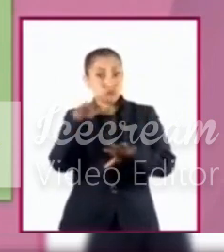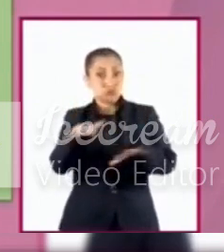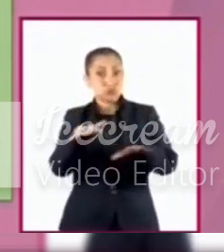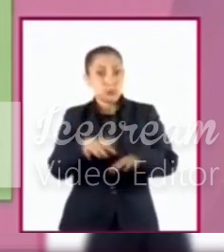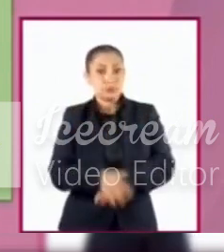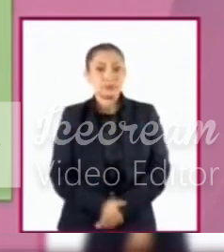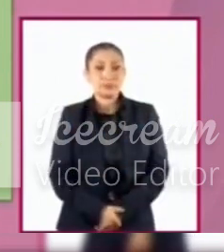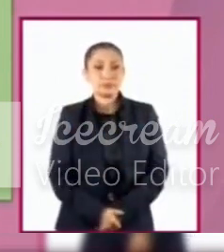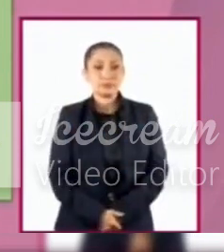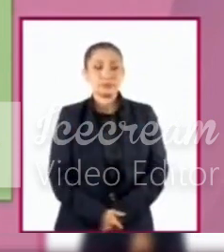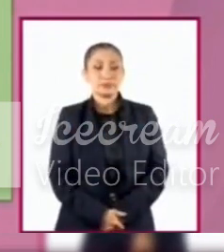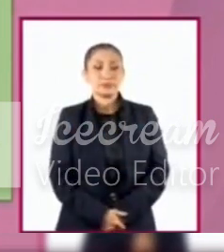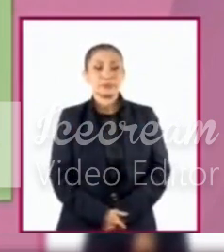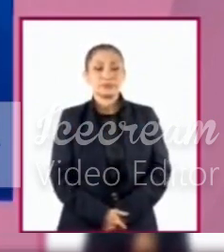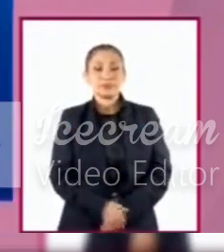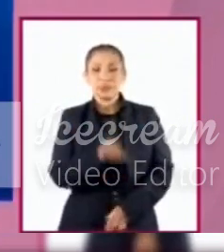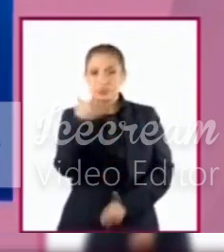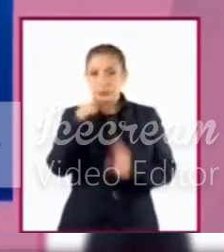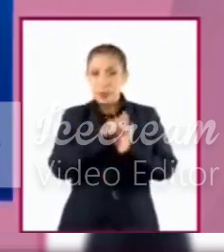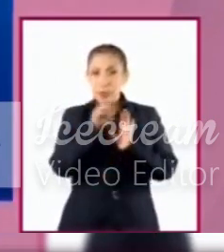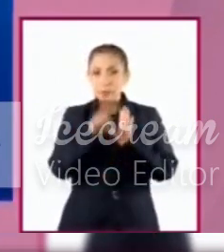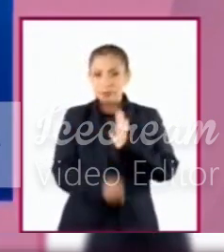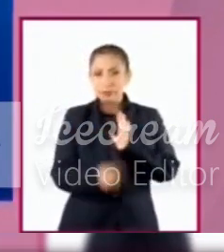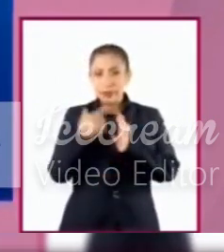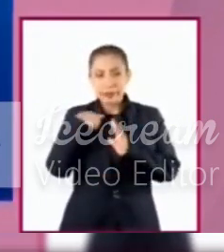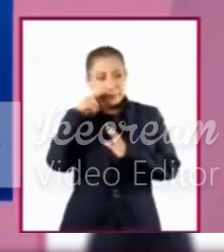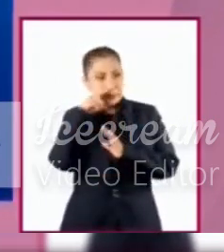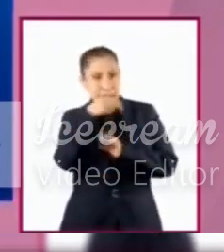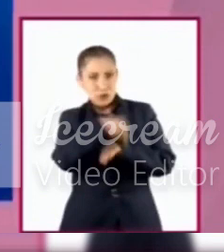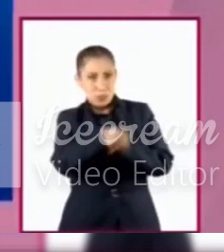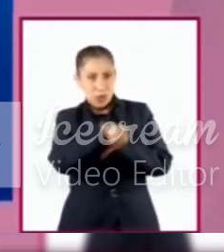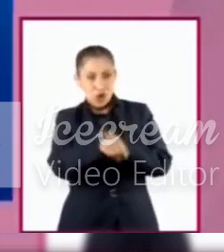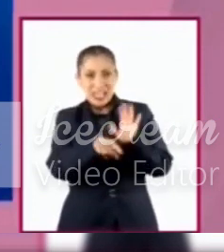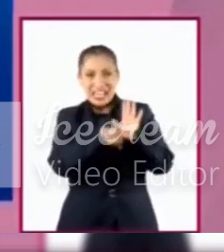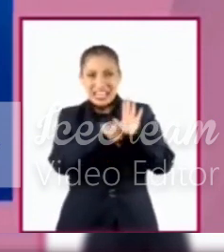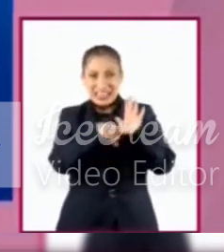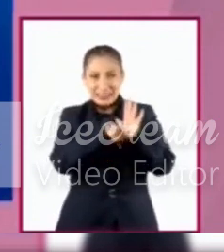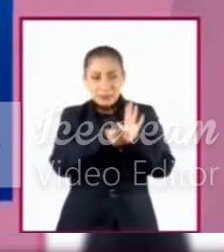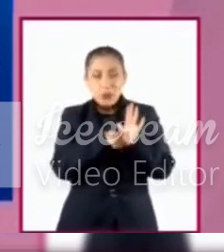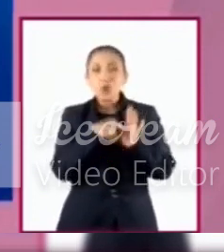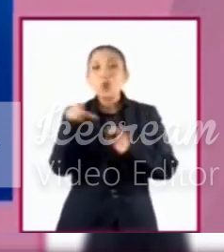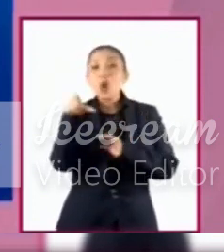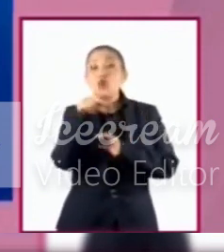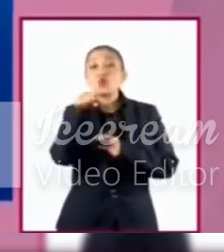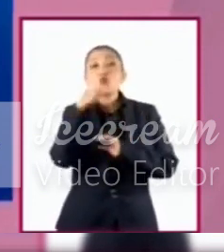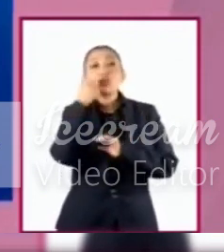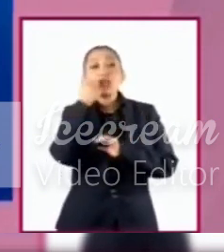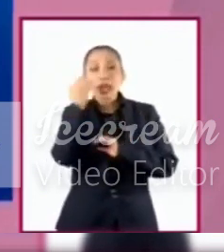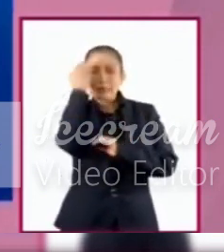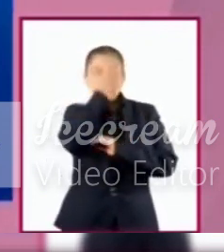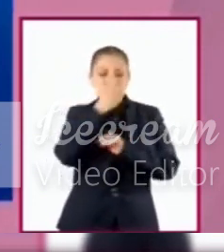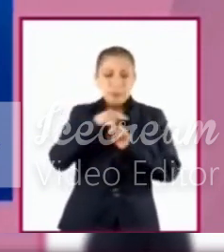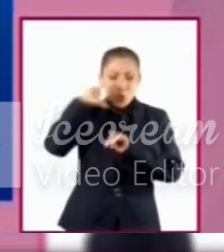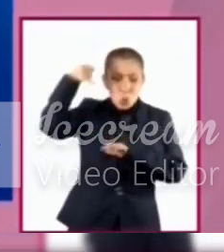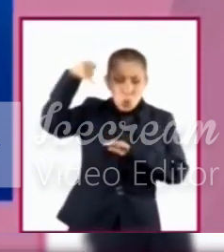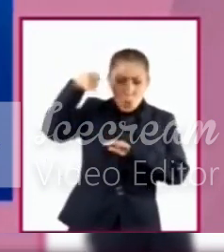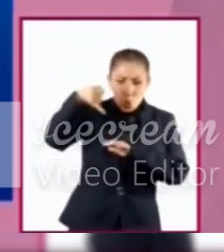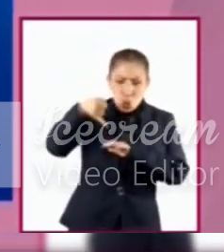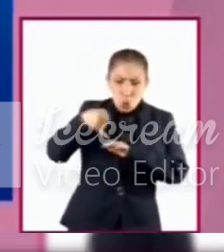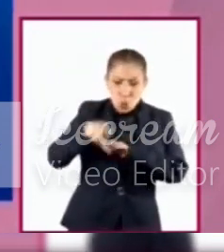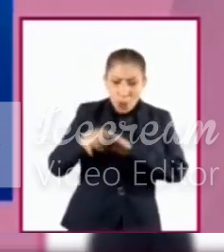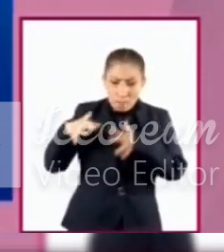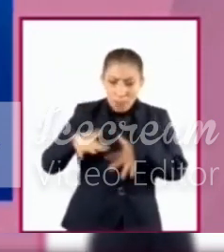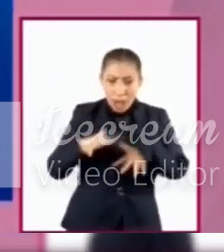evidente. Otro ejemplo en el que hacen su aparición los números negativos es cuando queremos analizar la profundidad